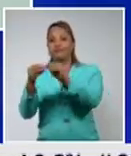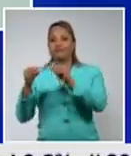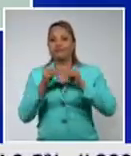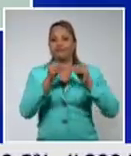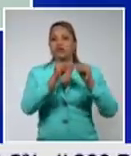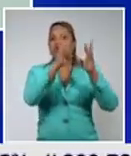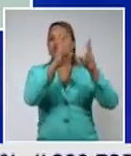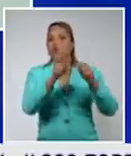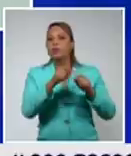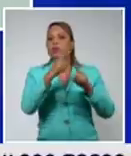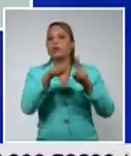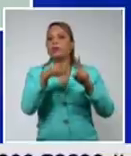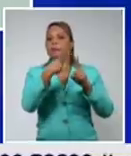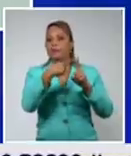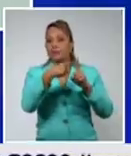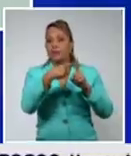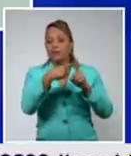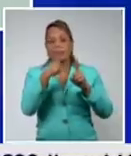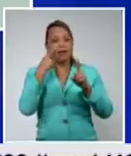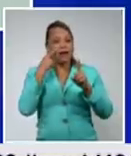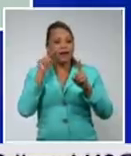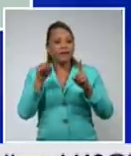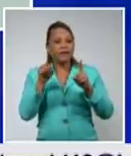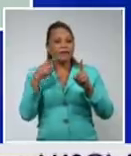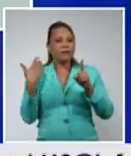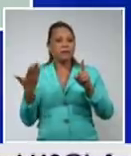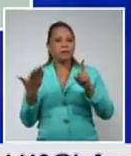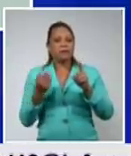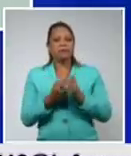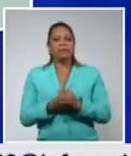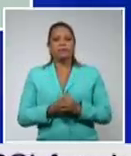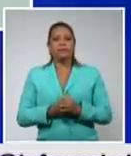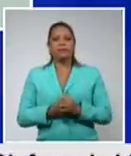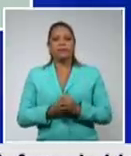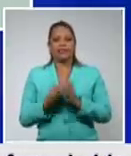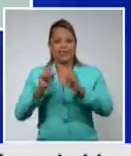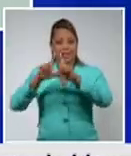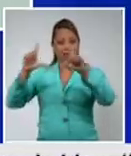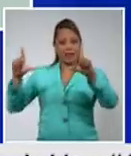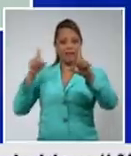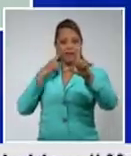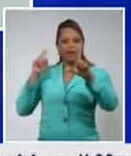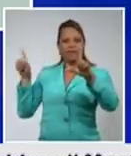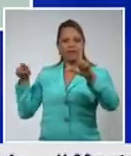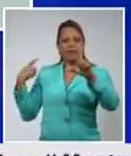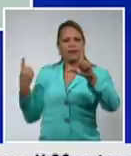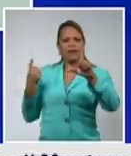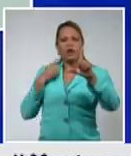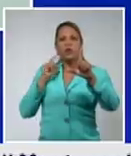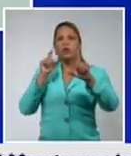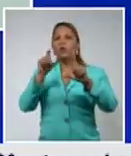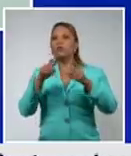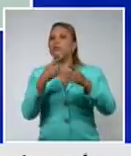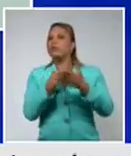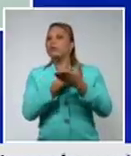casos. Y como también ahí se puede ver en ese gráfico, en los últimos 15